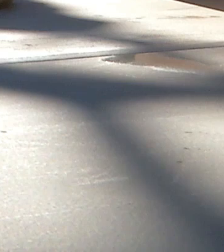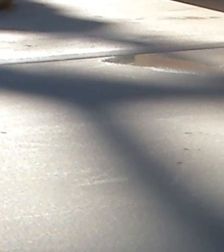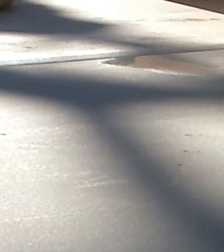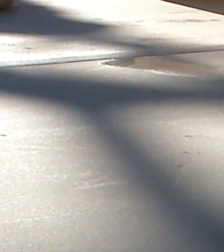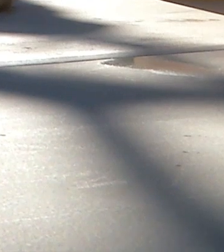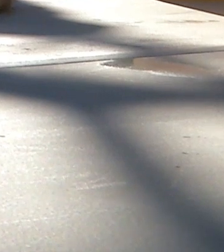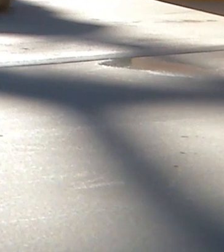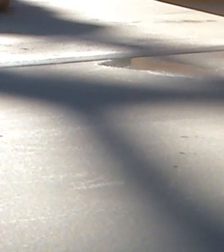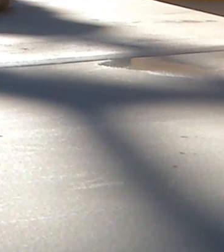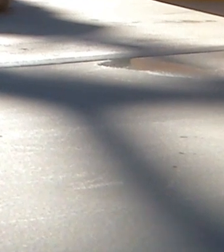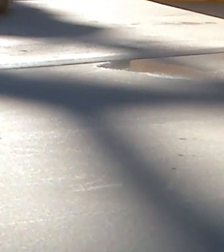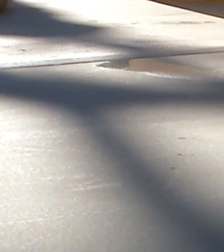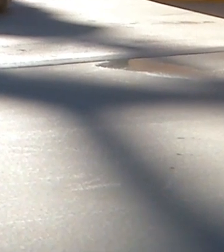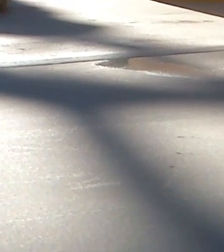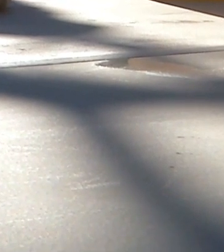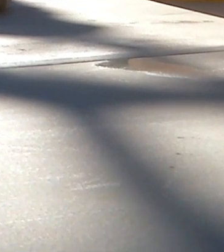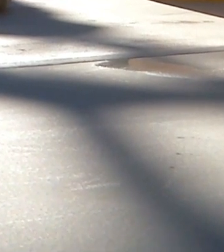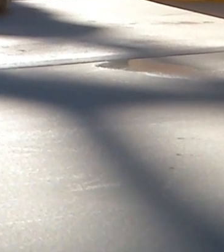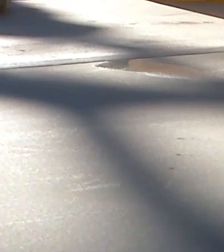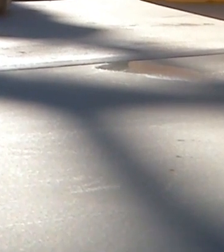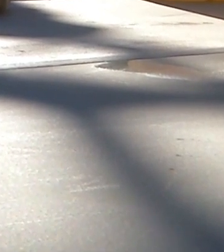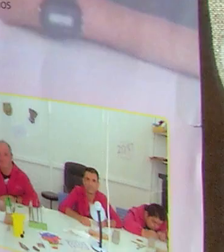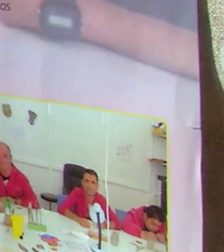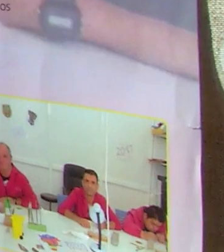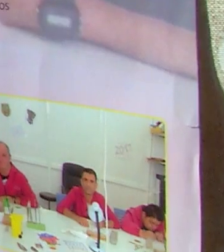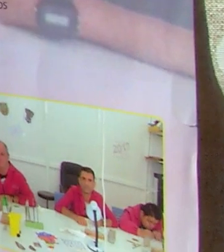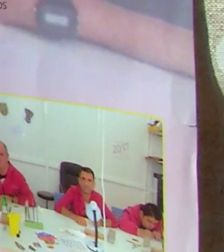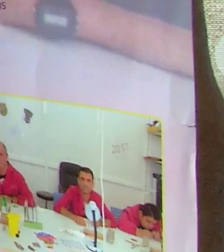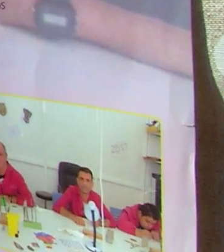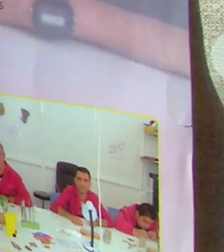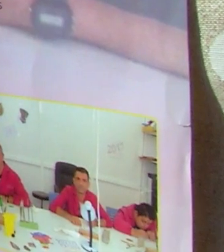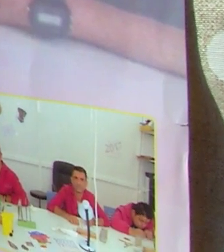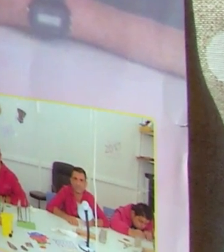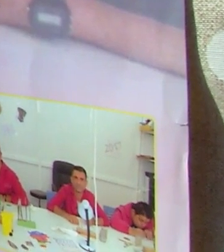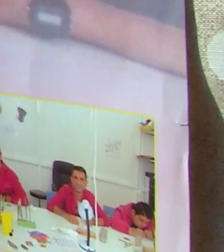Stop stars, everything's gonna be good.